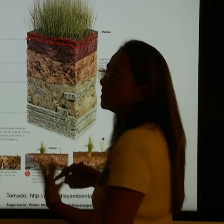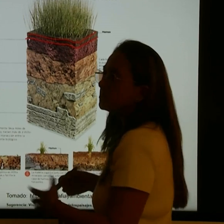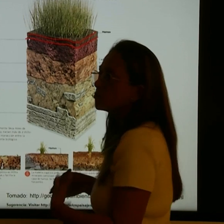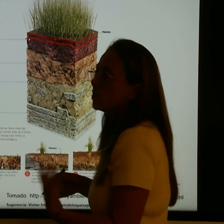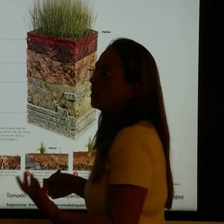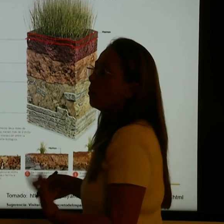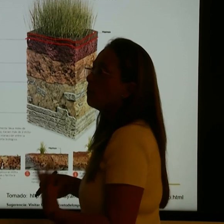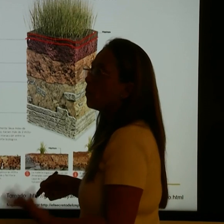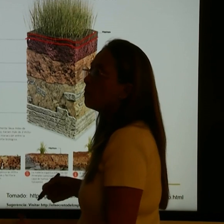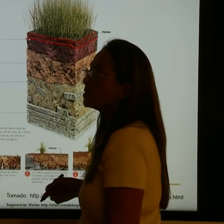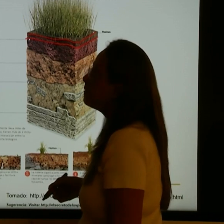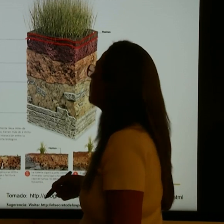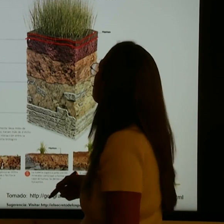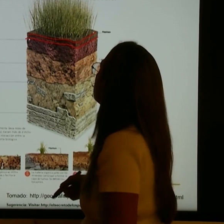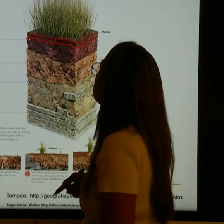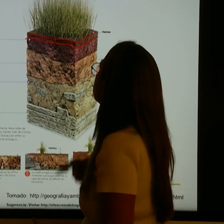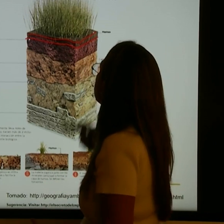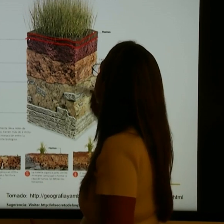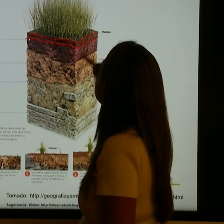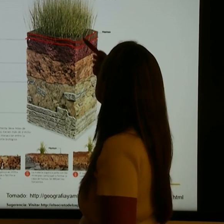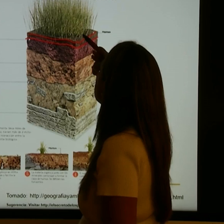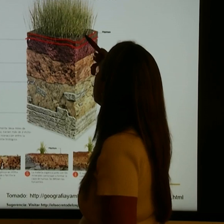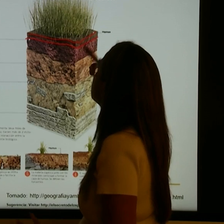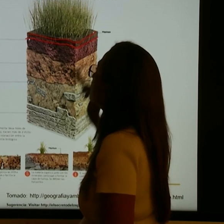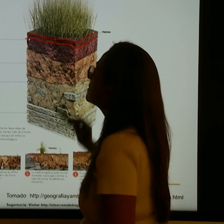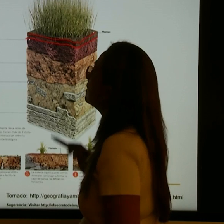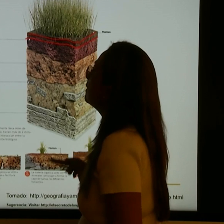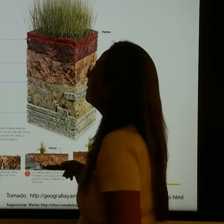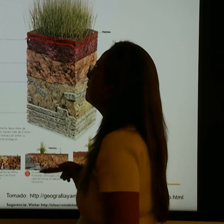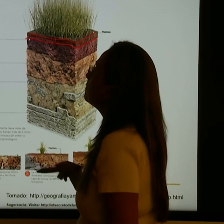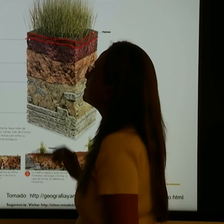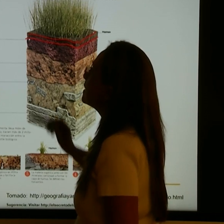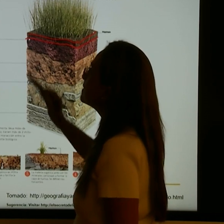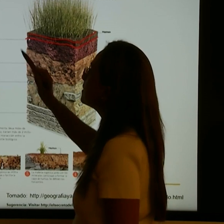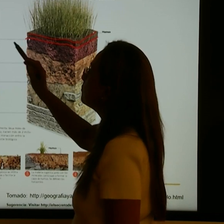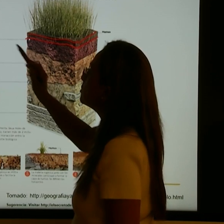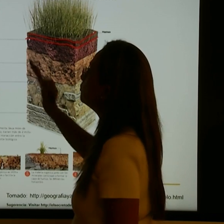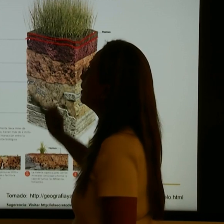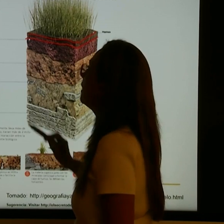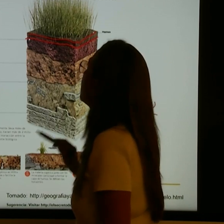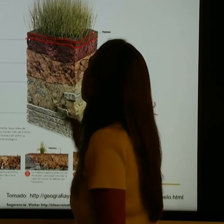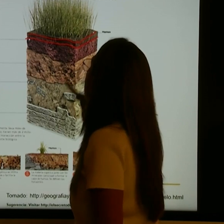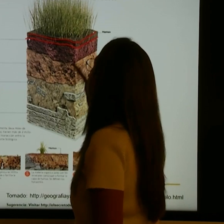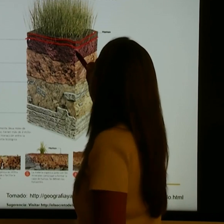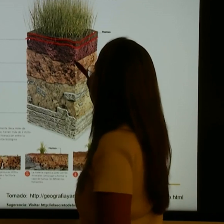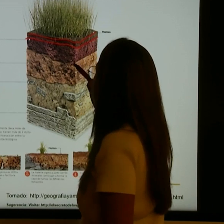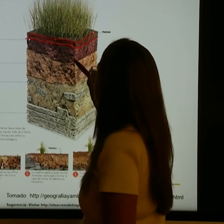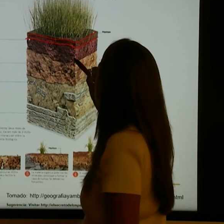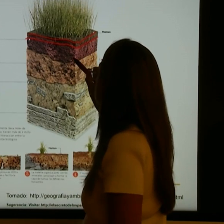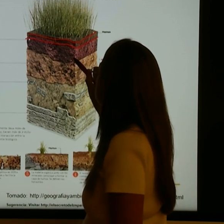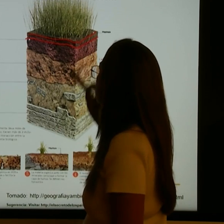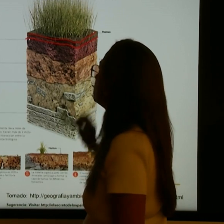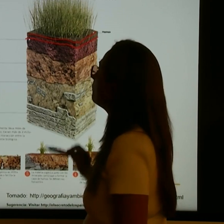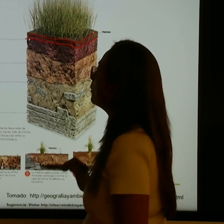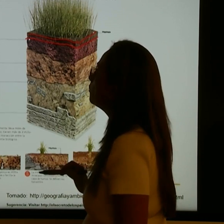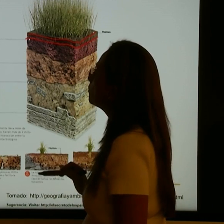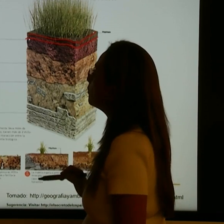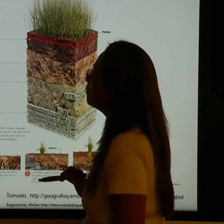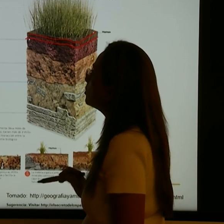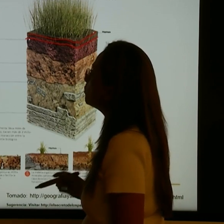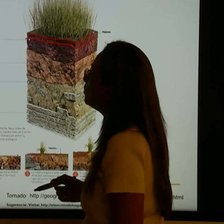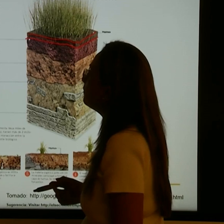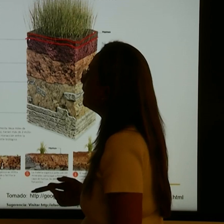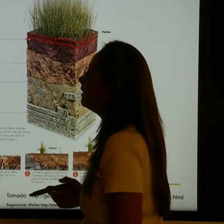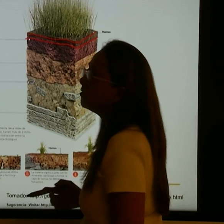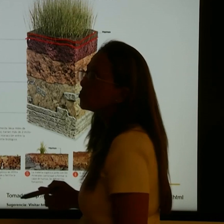algunos organismos, ha habido muchos un poco casos más macro que se caen, ahí, tengo plantas las piernas, y demás, brazo, ese es el horizonte A. En fin, otros mueren. Si yo voy descendiendo, voy encontrando